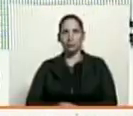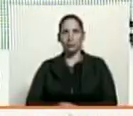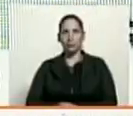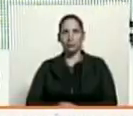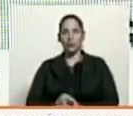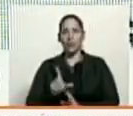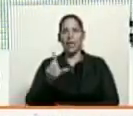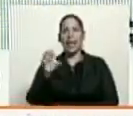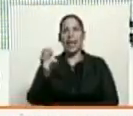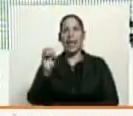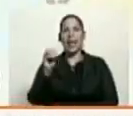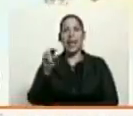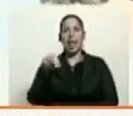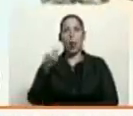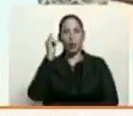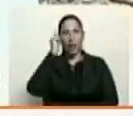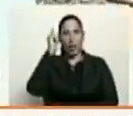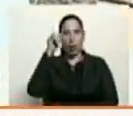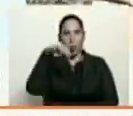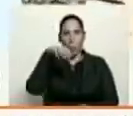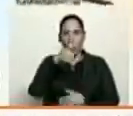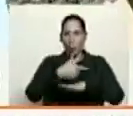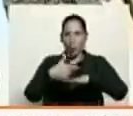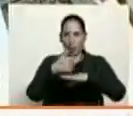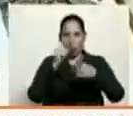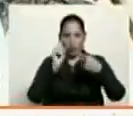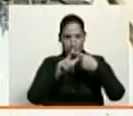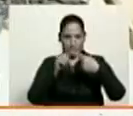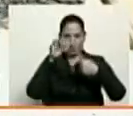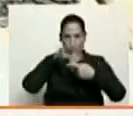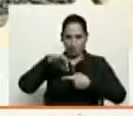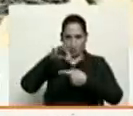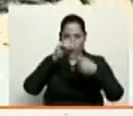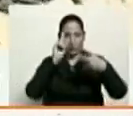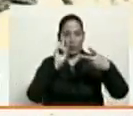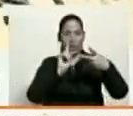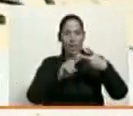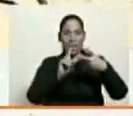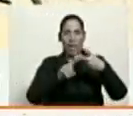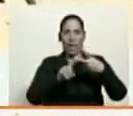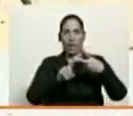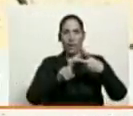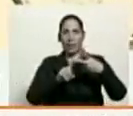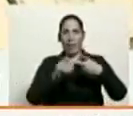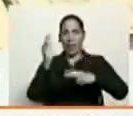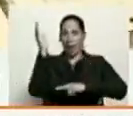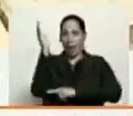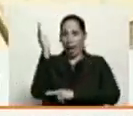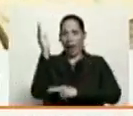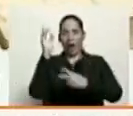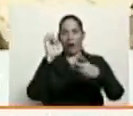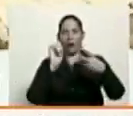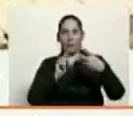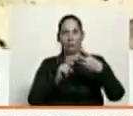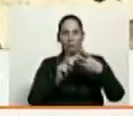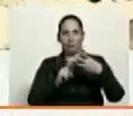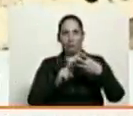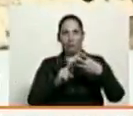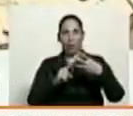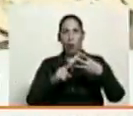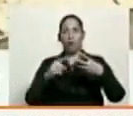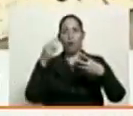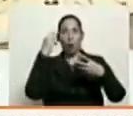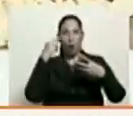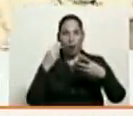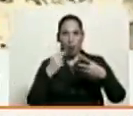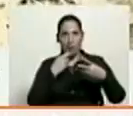Heredia, de Yaracuy una semilla, trajo Carmen, trajo el gobernador de Bolívar,